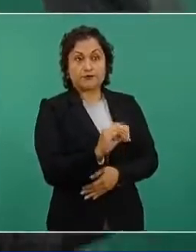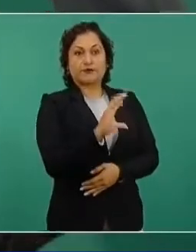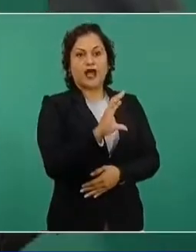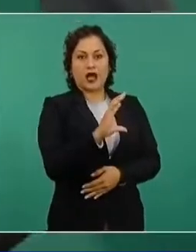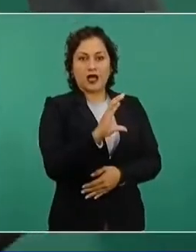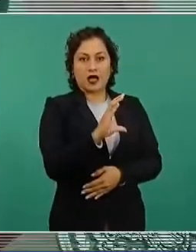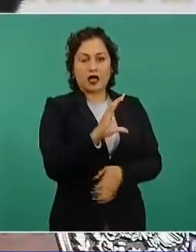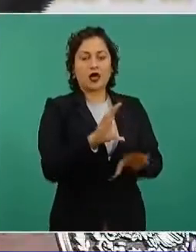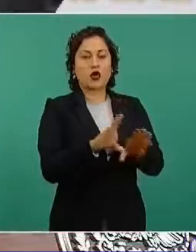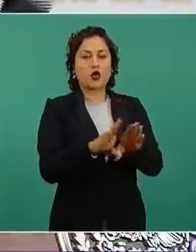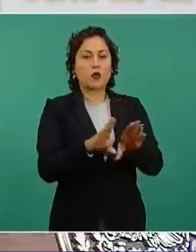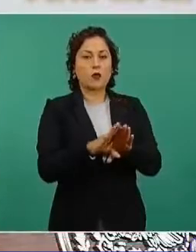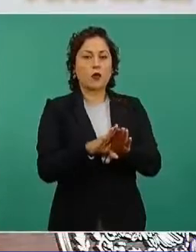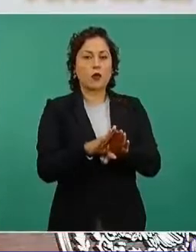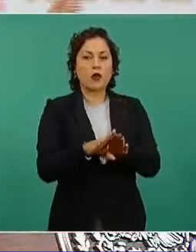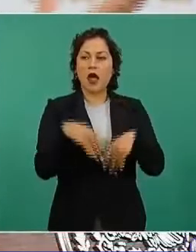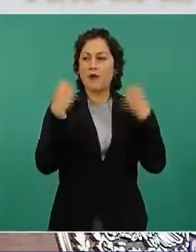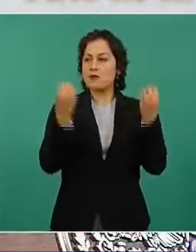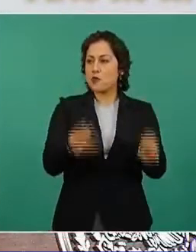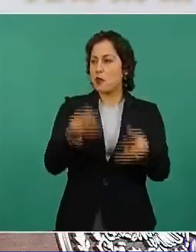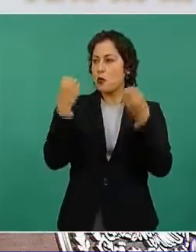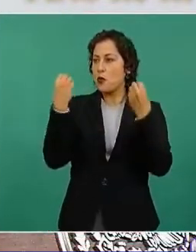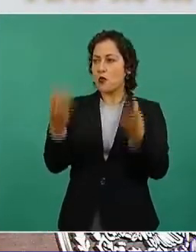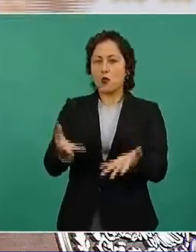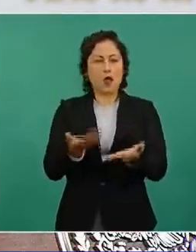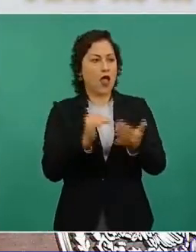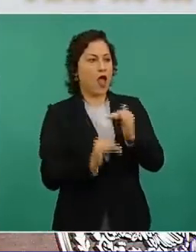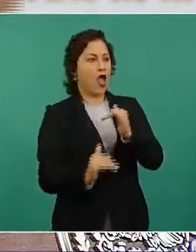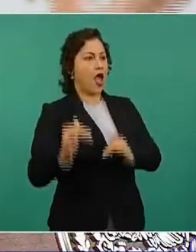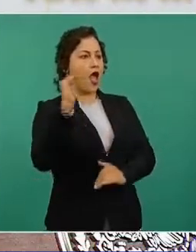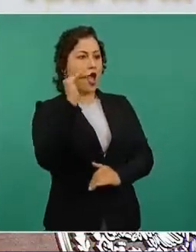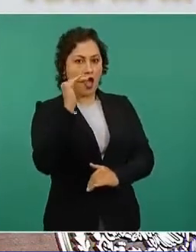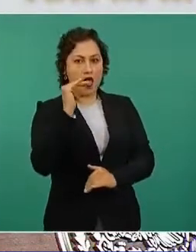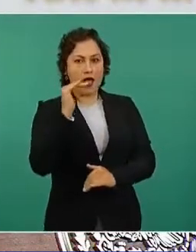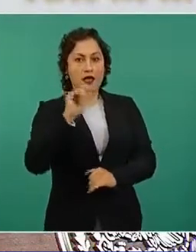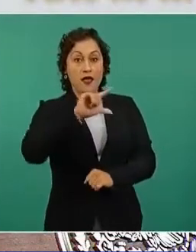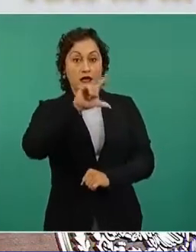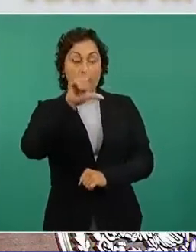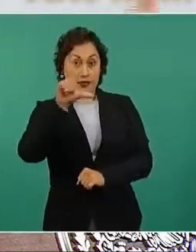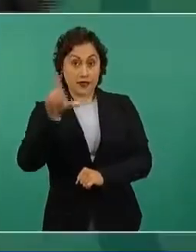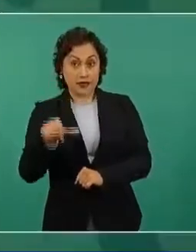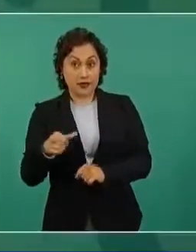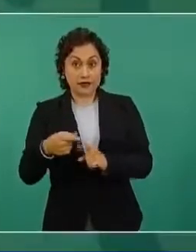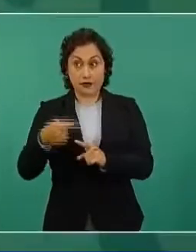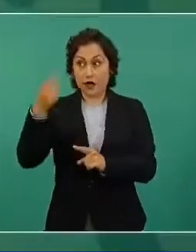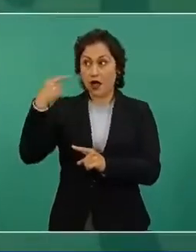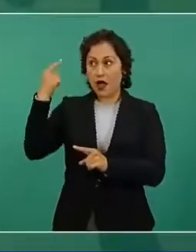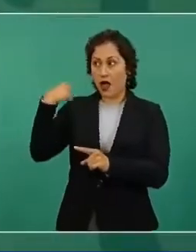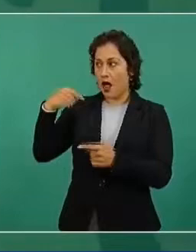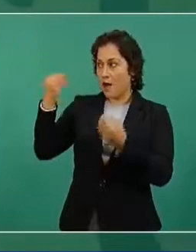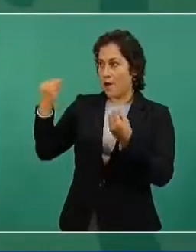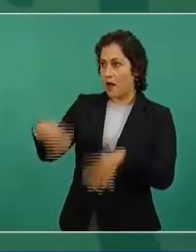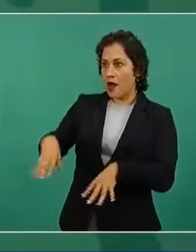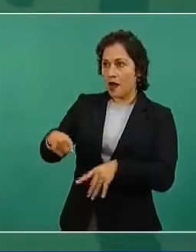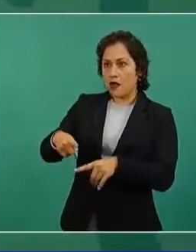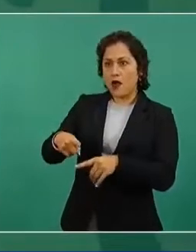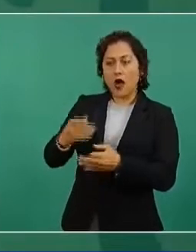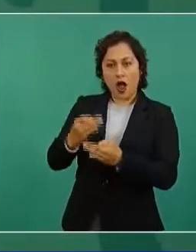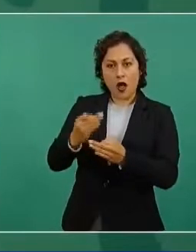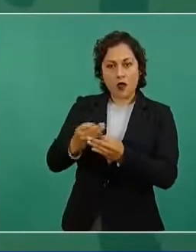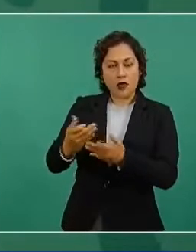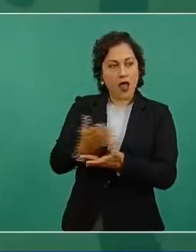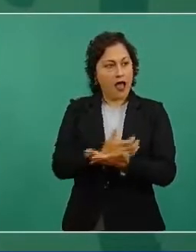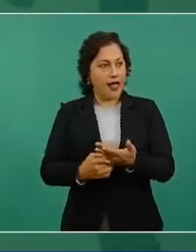así, de manera desproporcionada, querer recuperar todo lo que se perdió de un solo